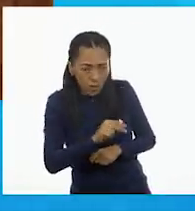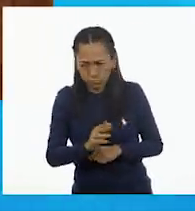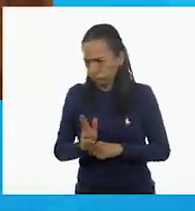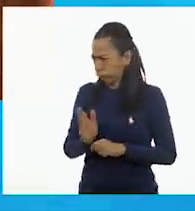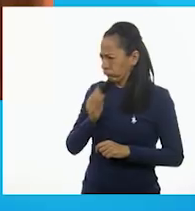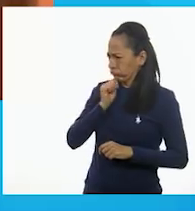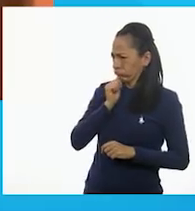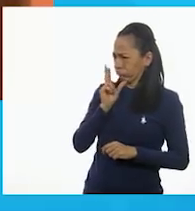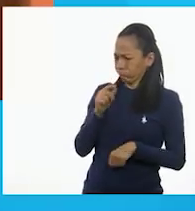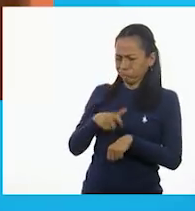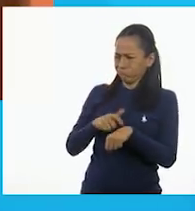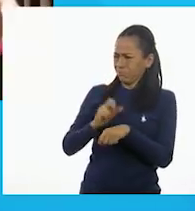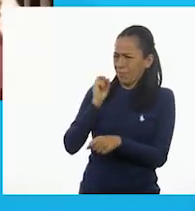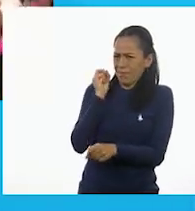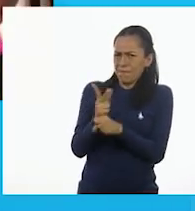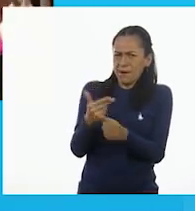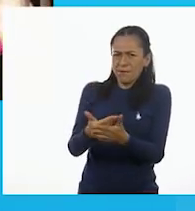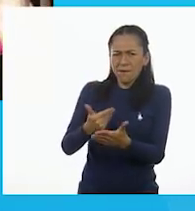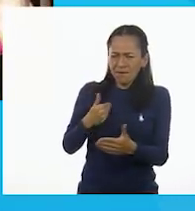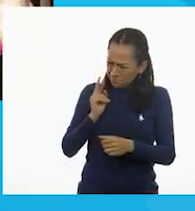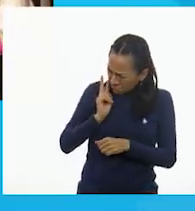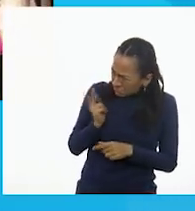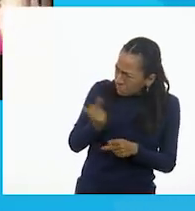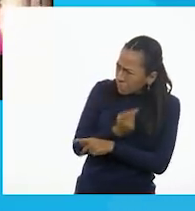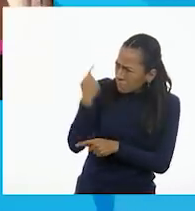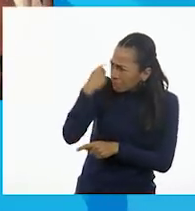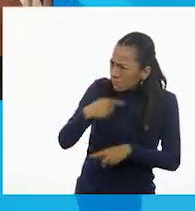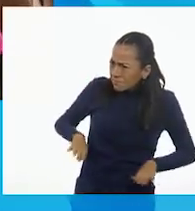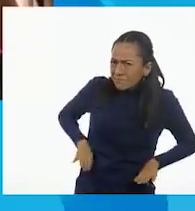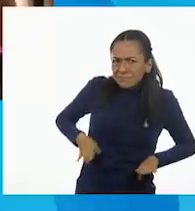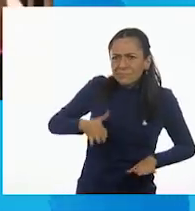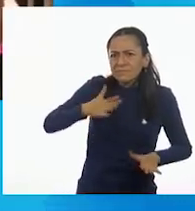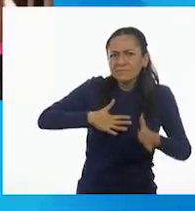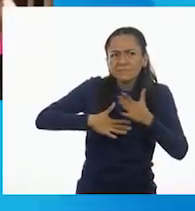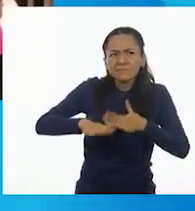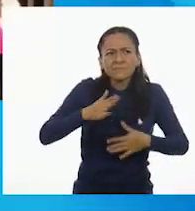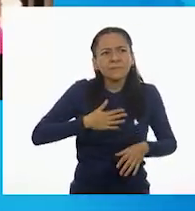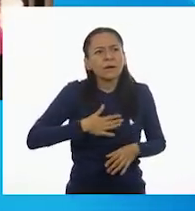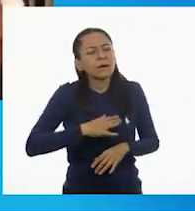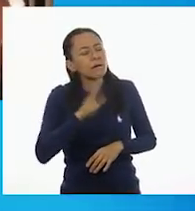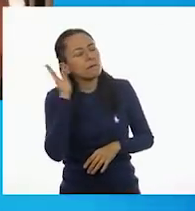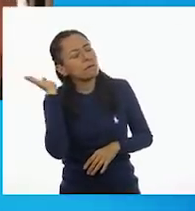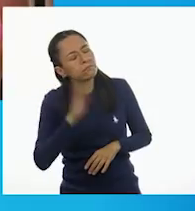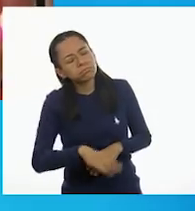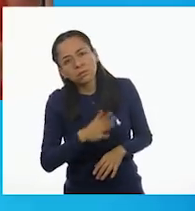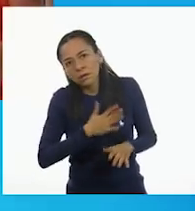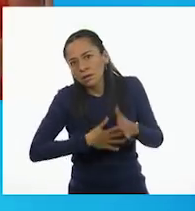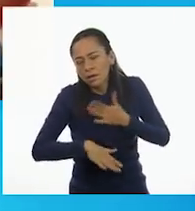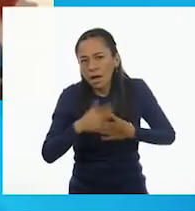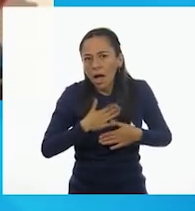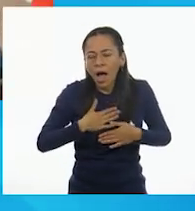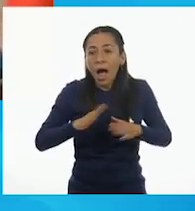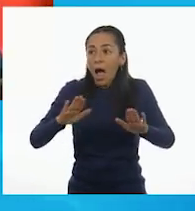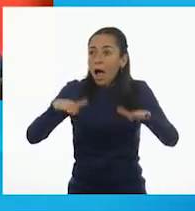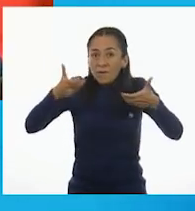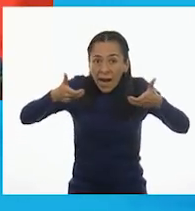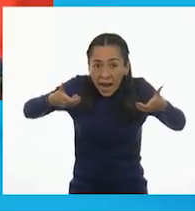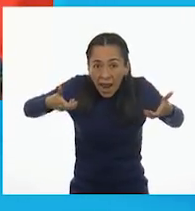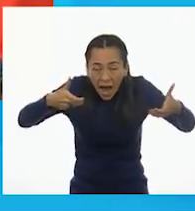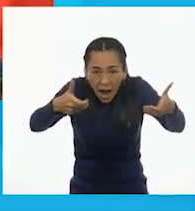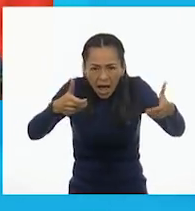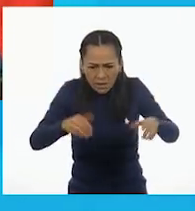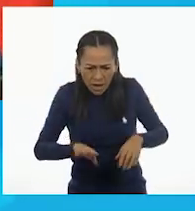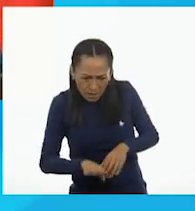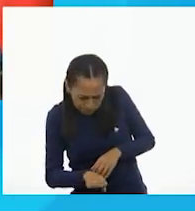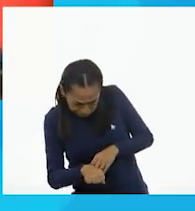¿Qué pasó? ¿Por qué vienen tan cansados? Hubieras visto lo que pasamos para llegar. Hay unas banquetotas que parecen precipicios. Si no es porque don Esteban